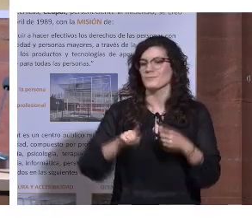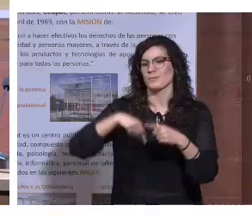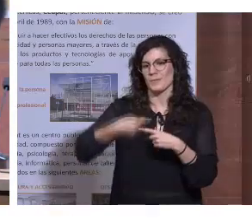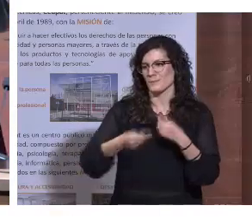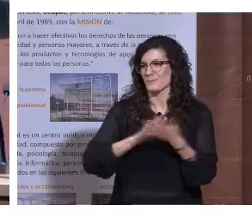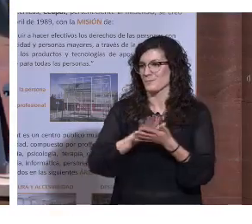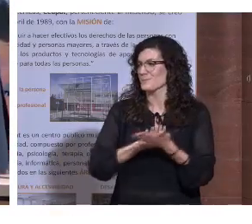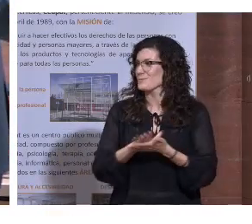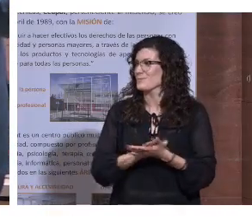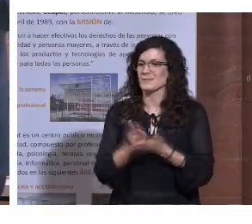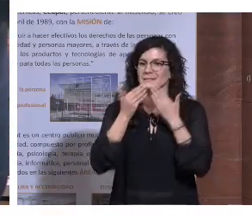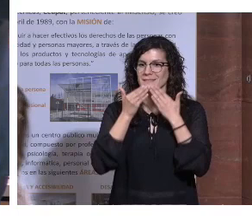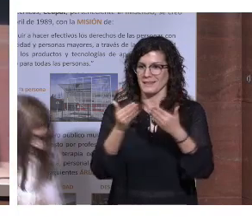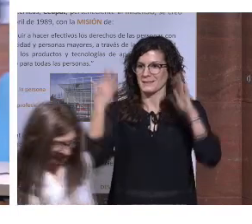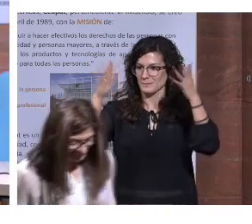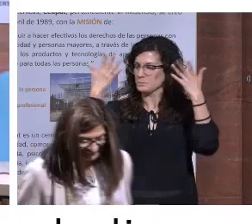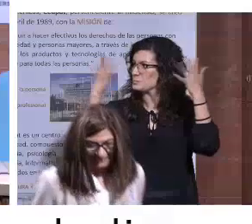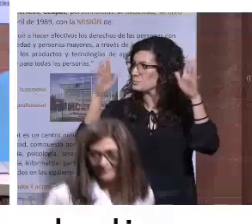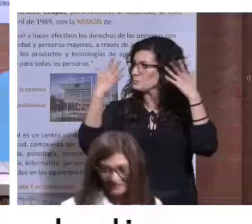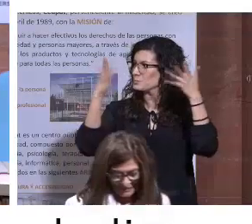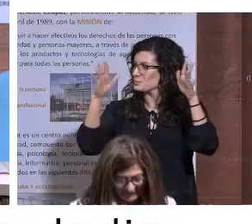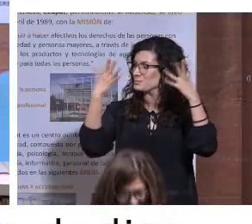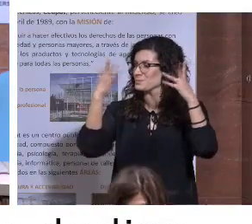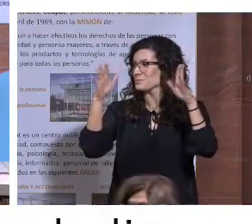dedicatoria. Bueno, otro aplauso. No,